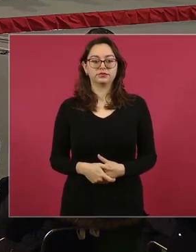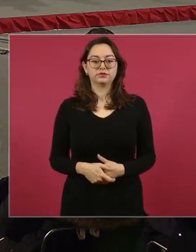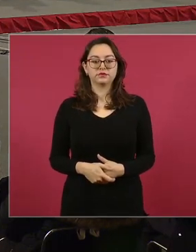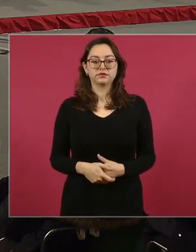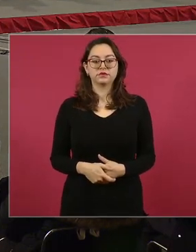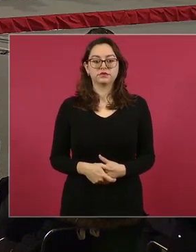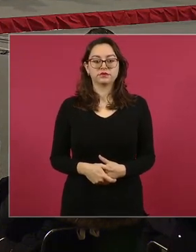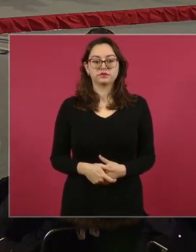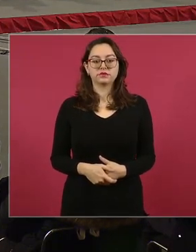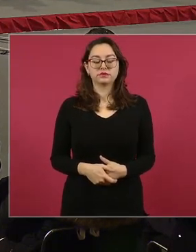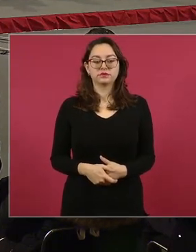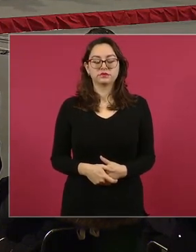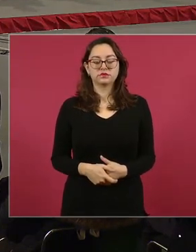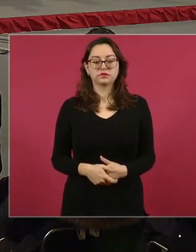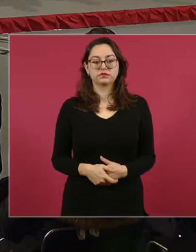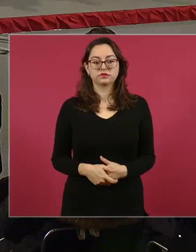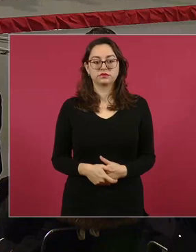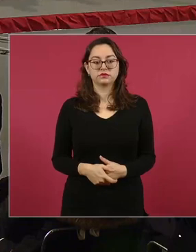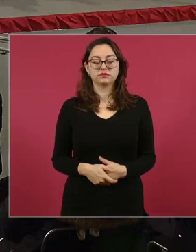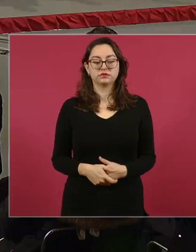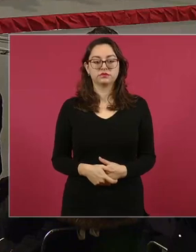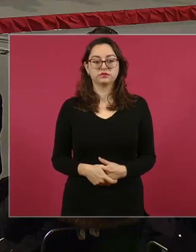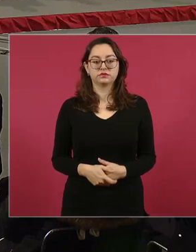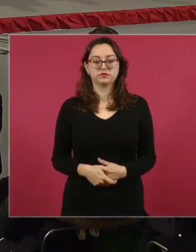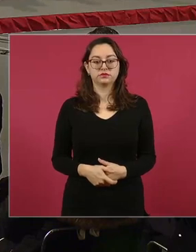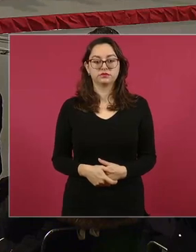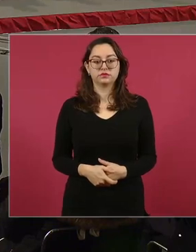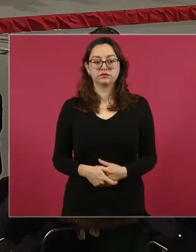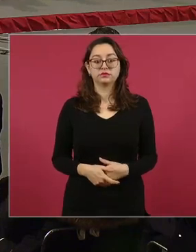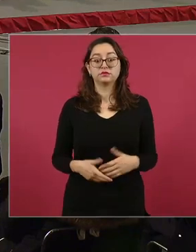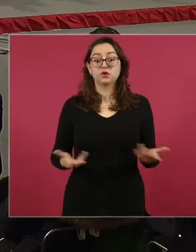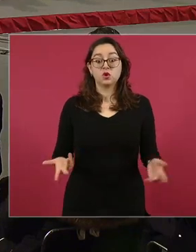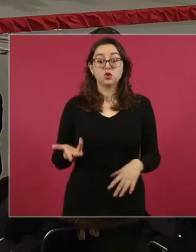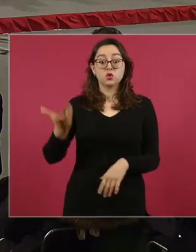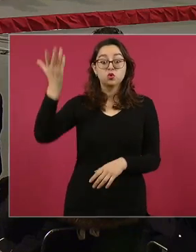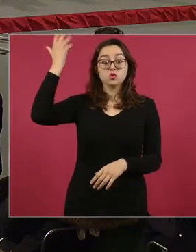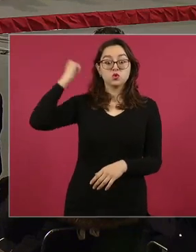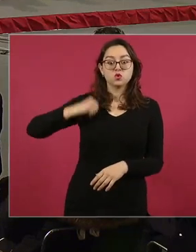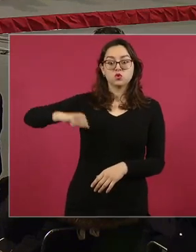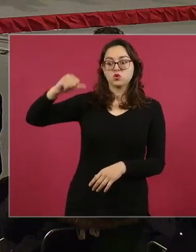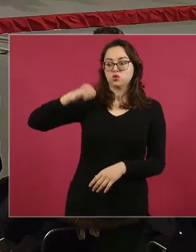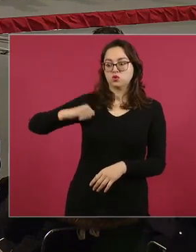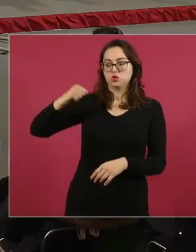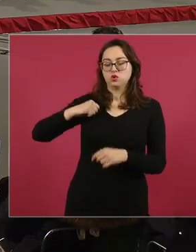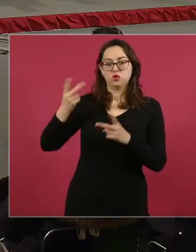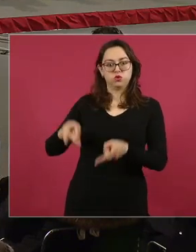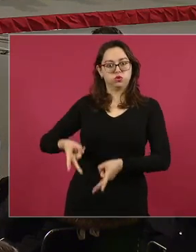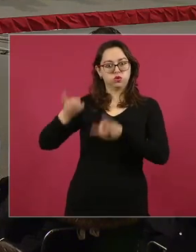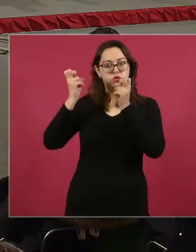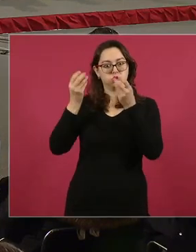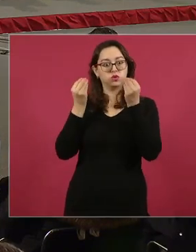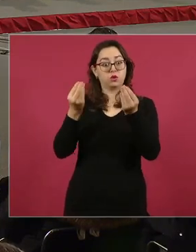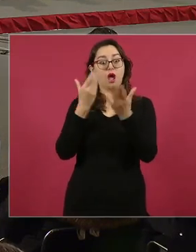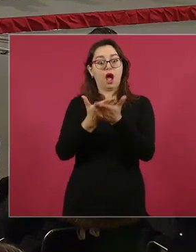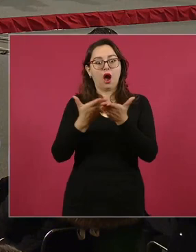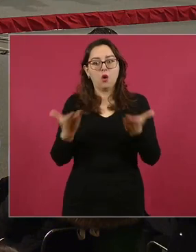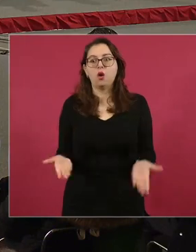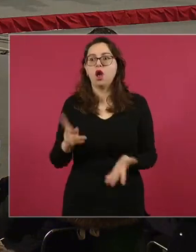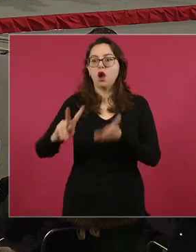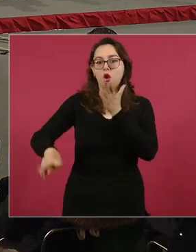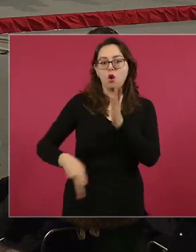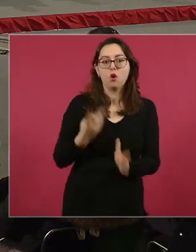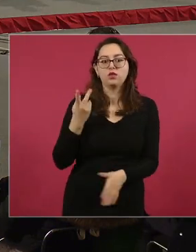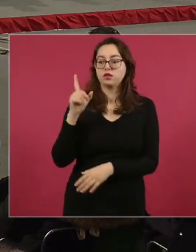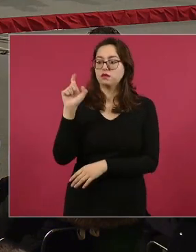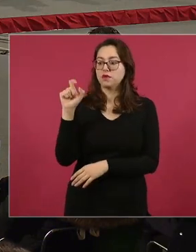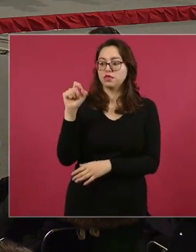De este gobierno, Joaquín. No, pues el mayor quizá desde el Pemex Gate. 20 mil millones de pesos y además en una agencia creada por